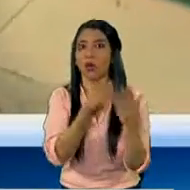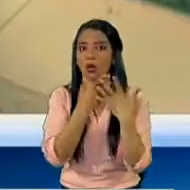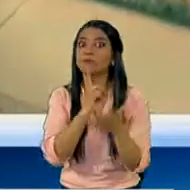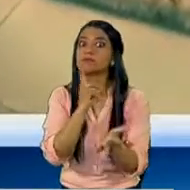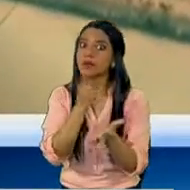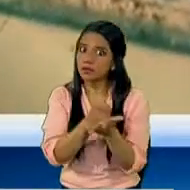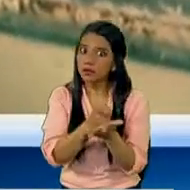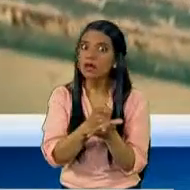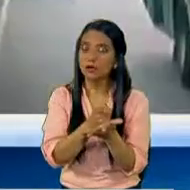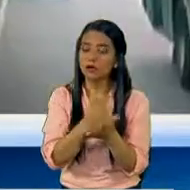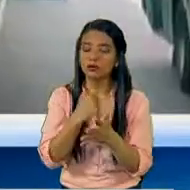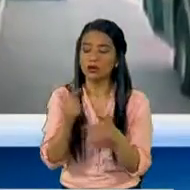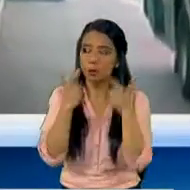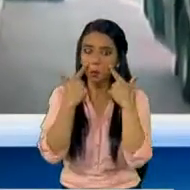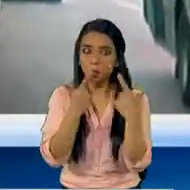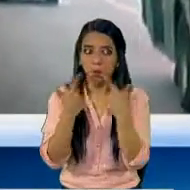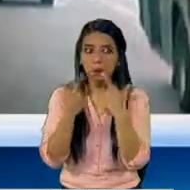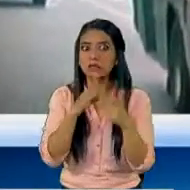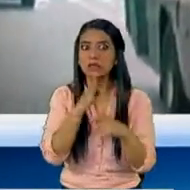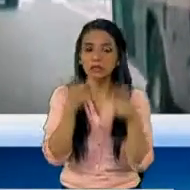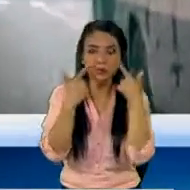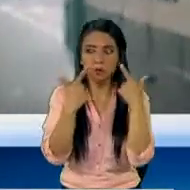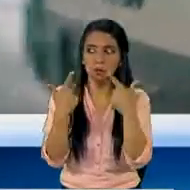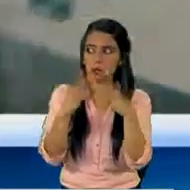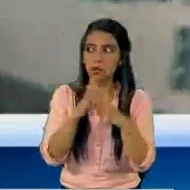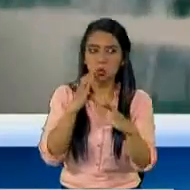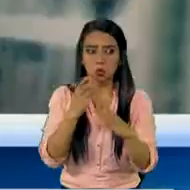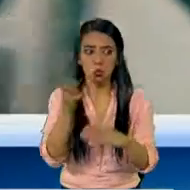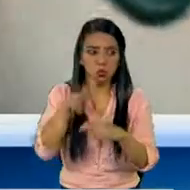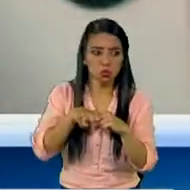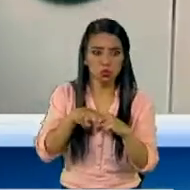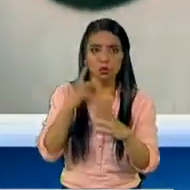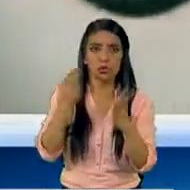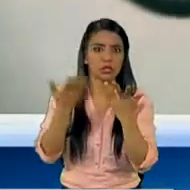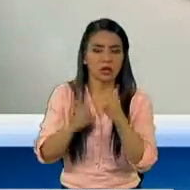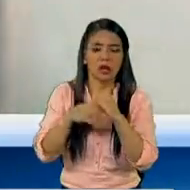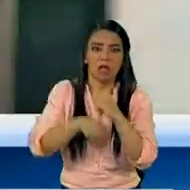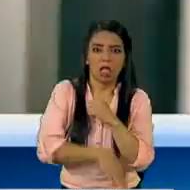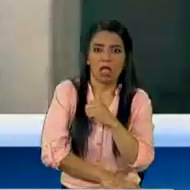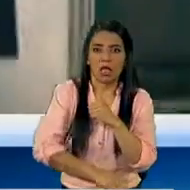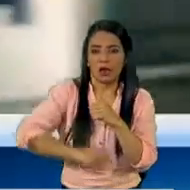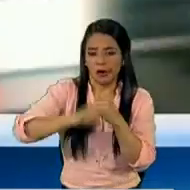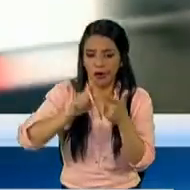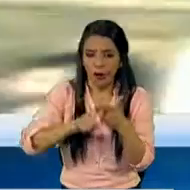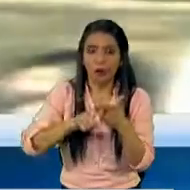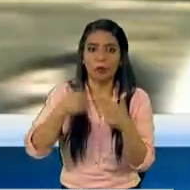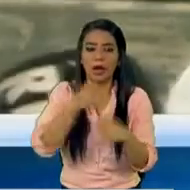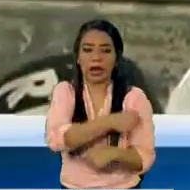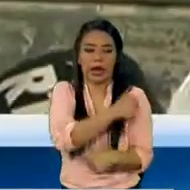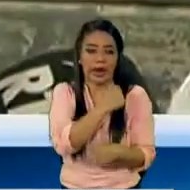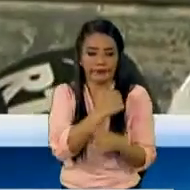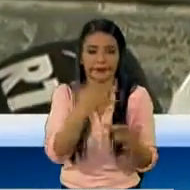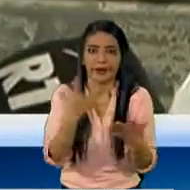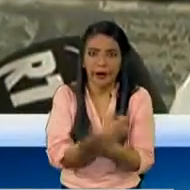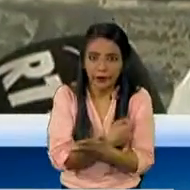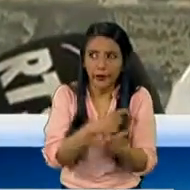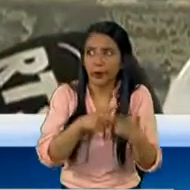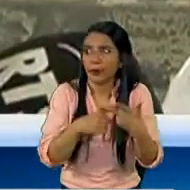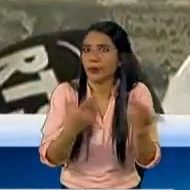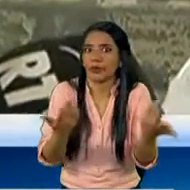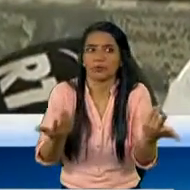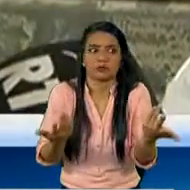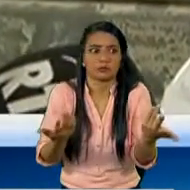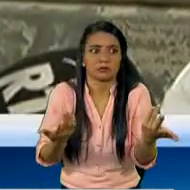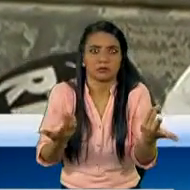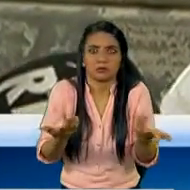seis sentidos bien abiertos. Porque ya le meten la mano al bolsillo, ya le quitan la cartera